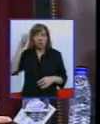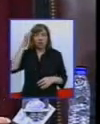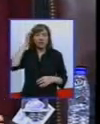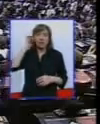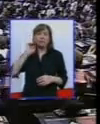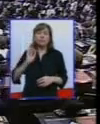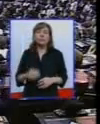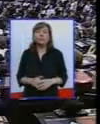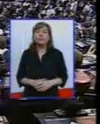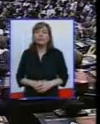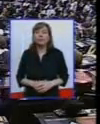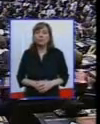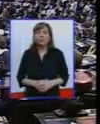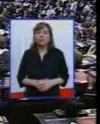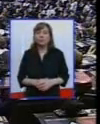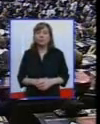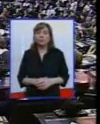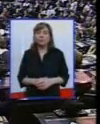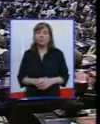Y fue algo interesante.